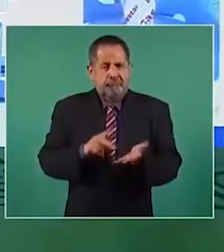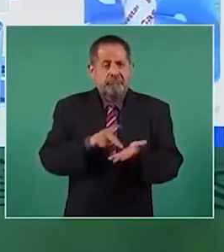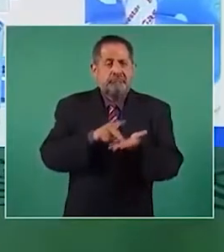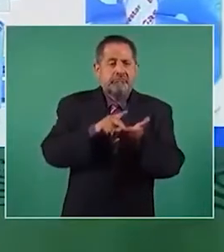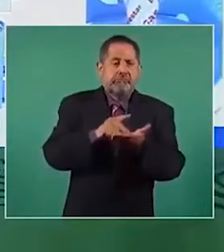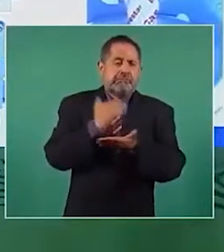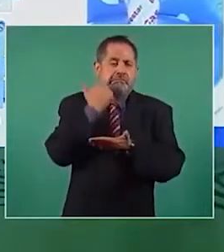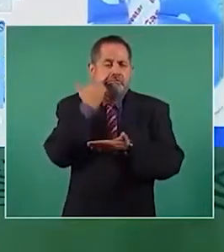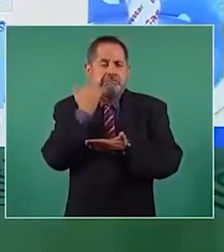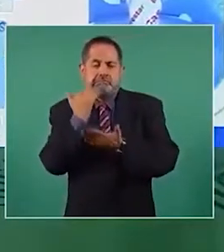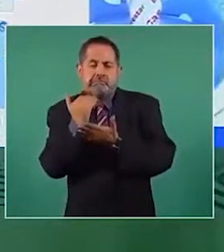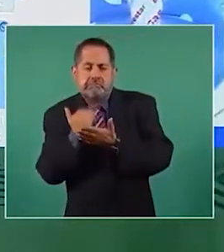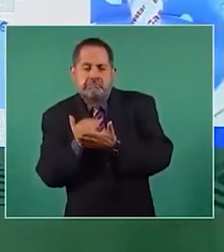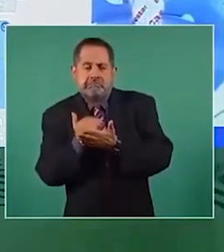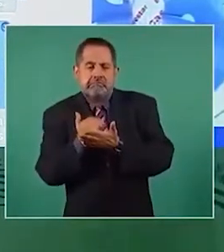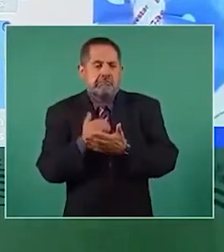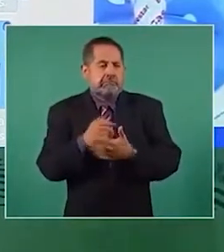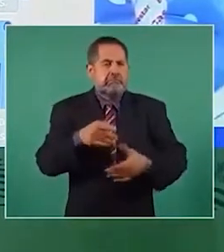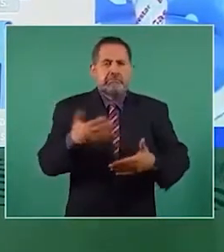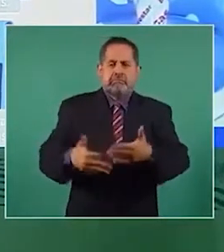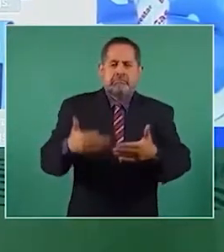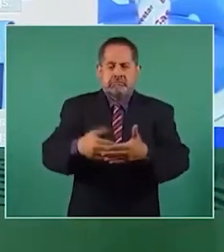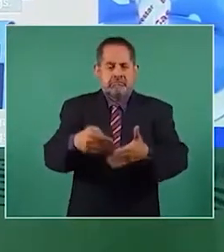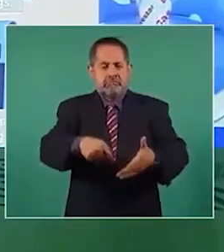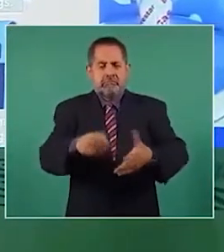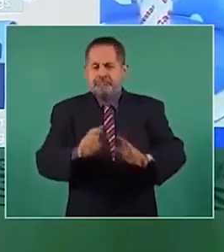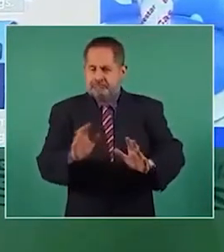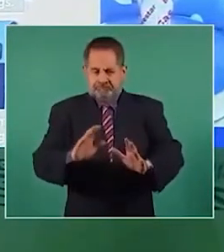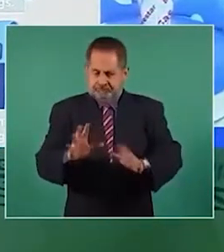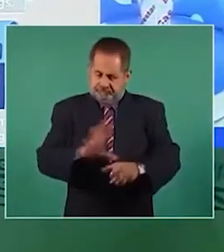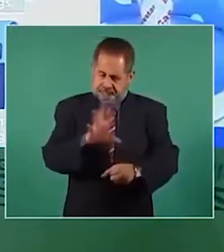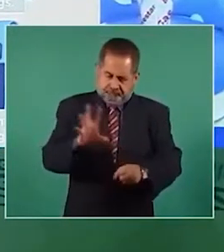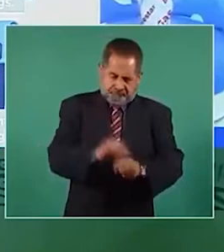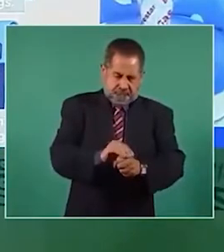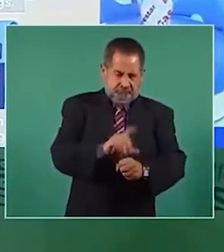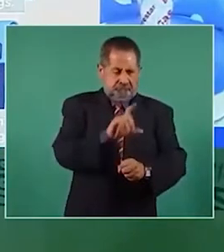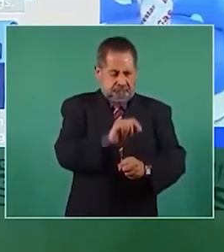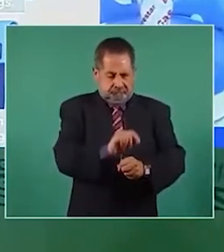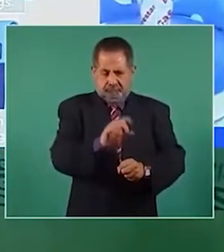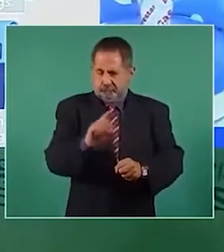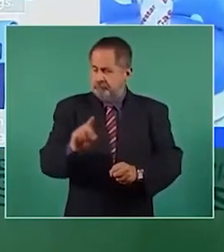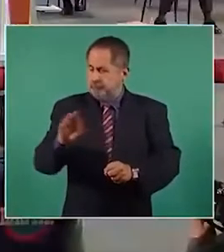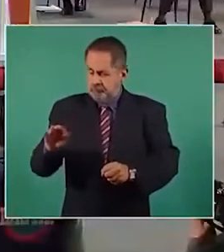exactamente los de 20 kilos y los de